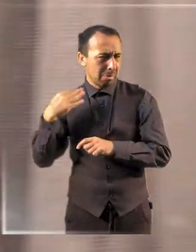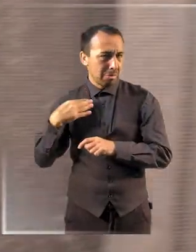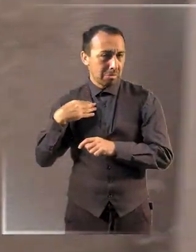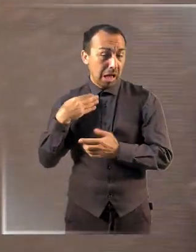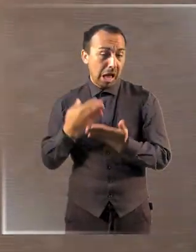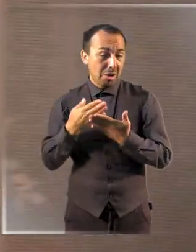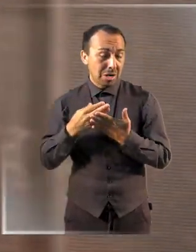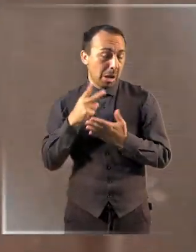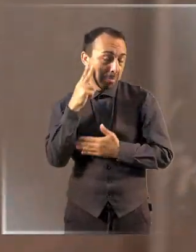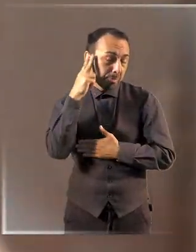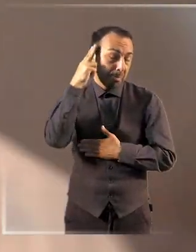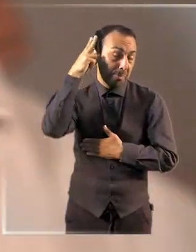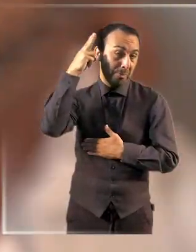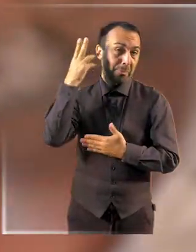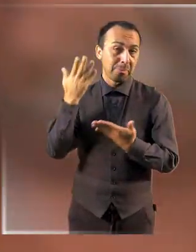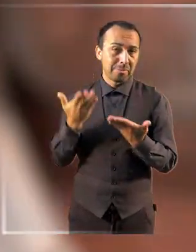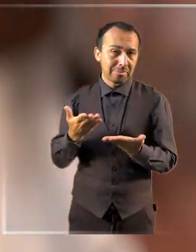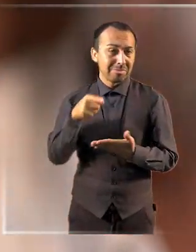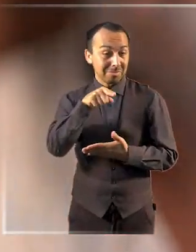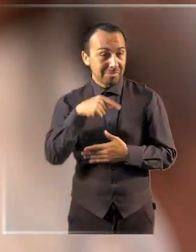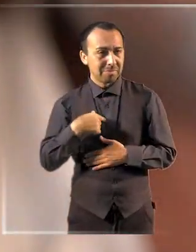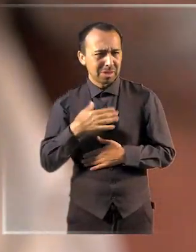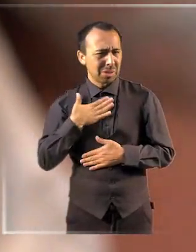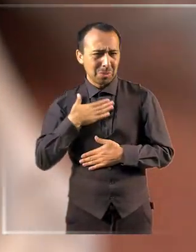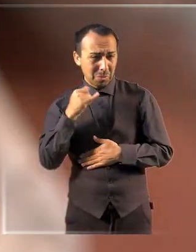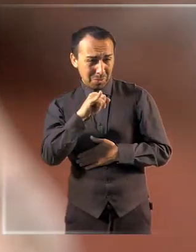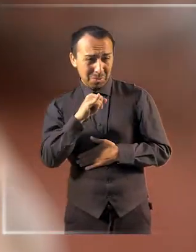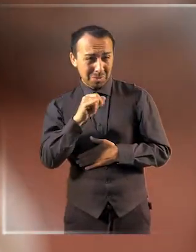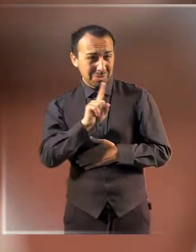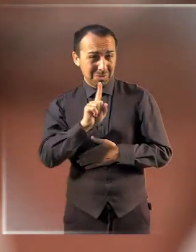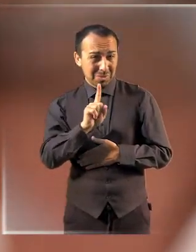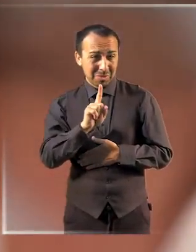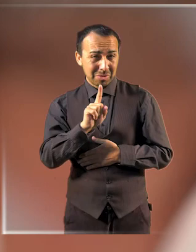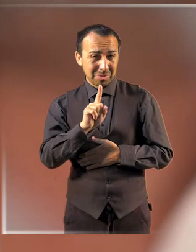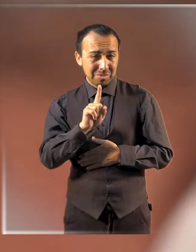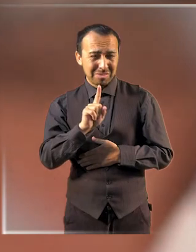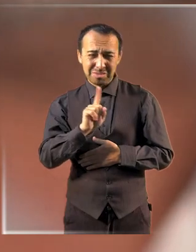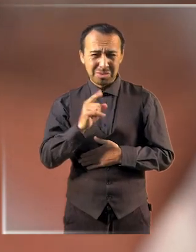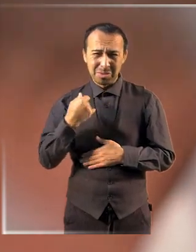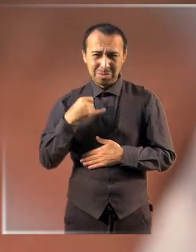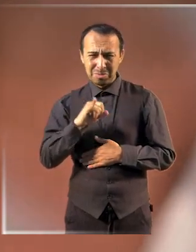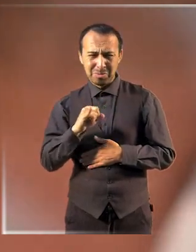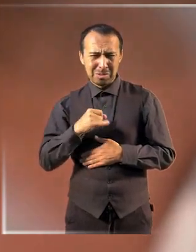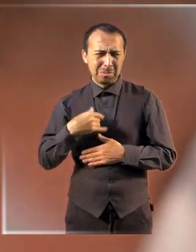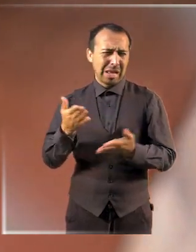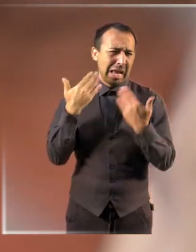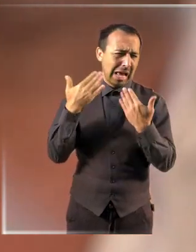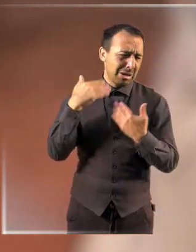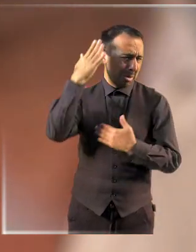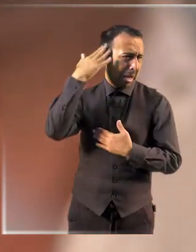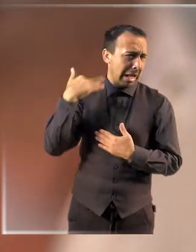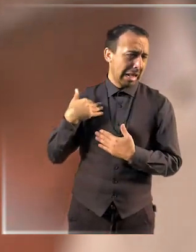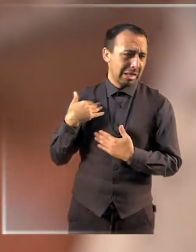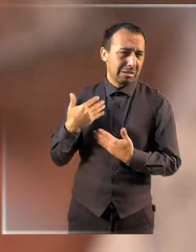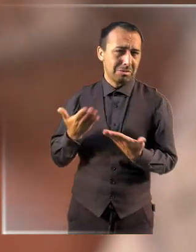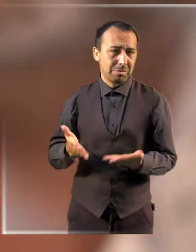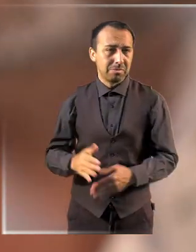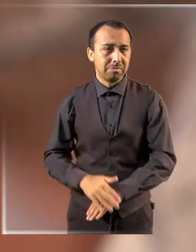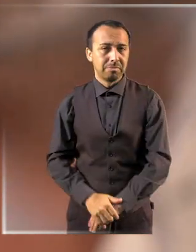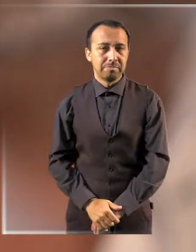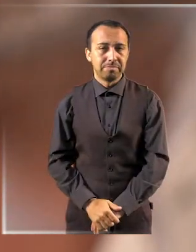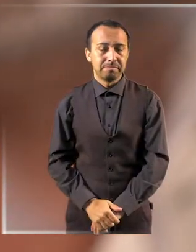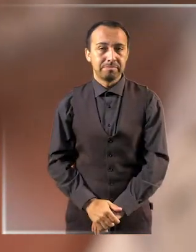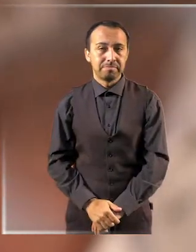peladito. ¿Cierto? ¿Ya no te gusta el pelo largo ahora? Me da calor. Me da